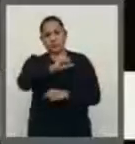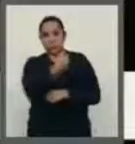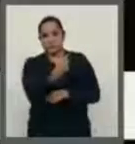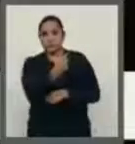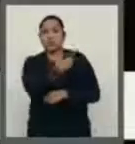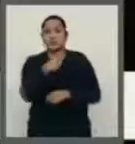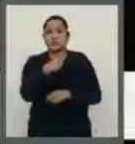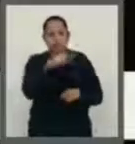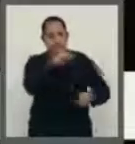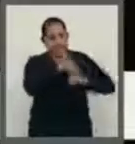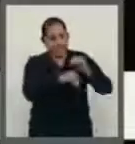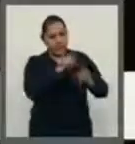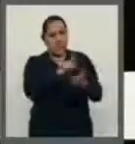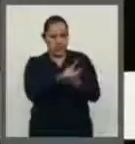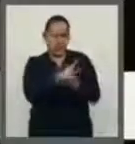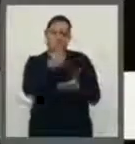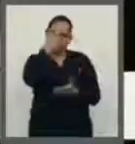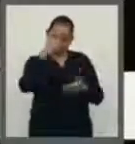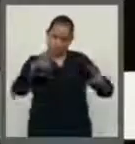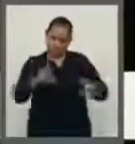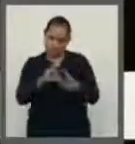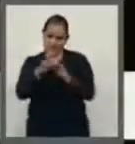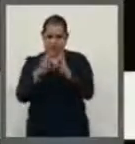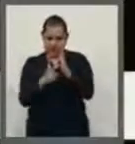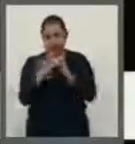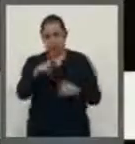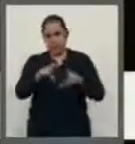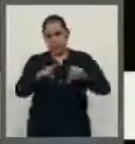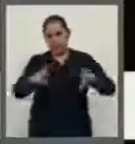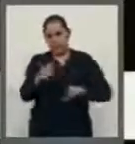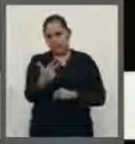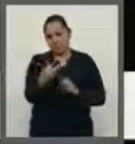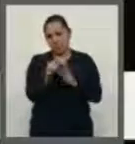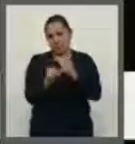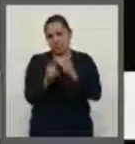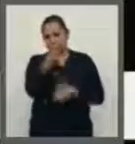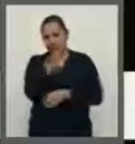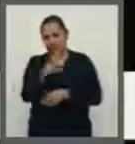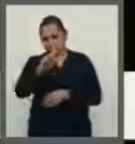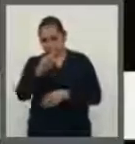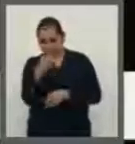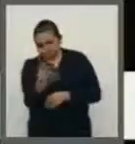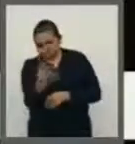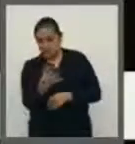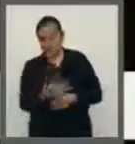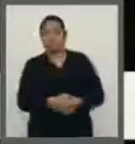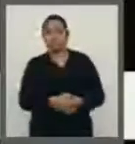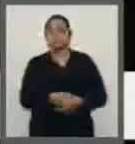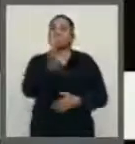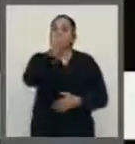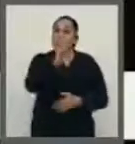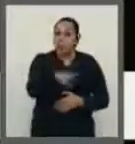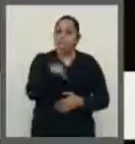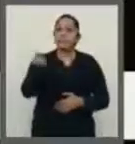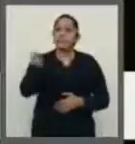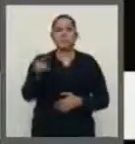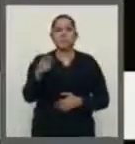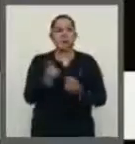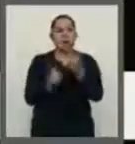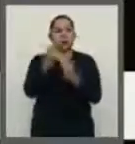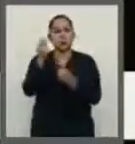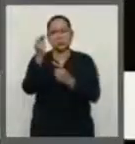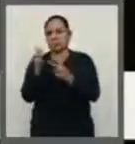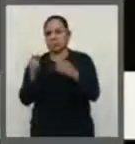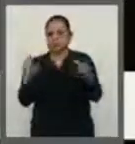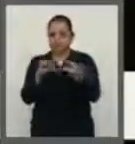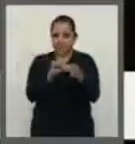ley que reglamenta el párrafo octavo del artículo 134, adicionando algunas características.